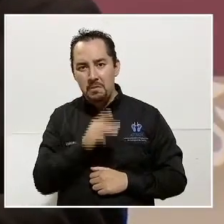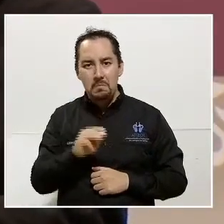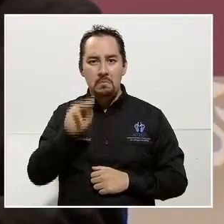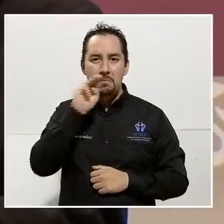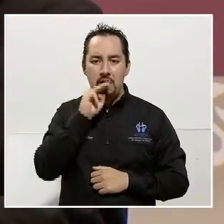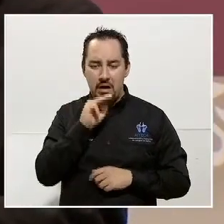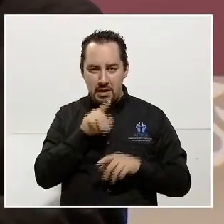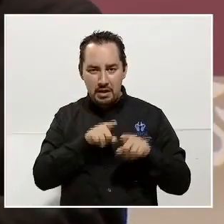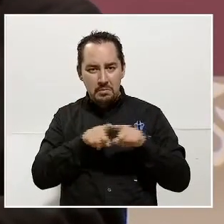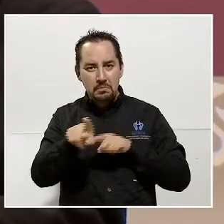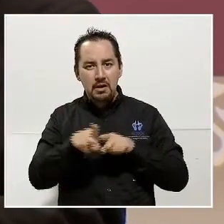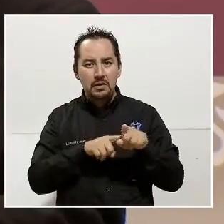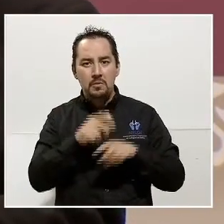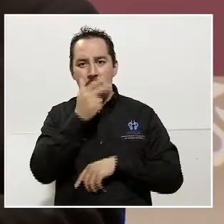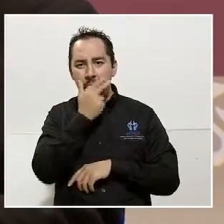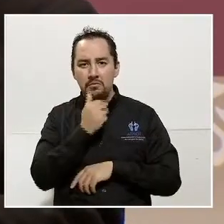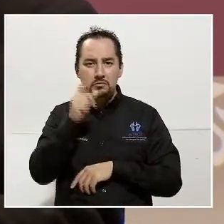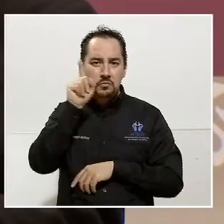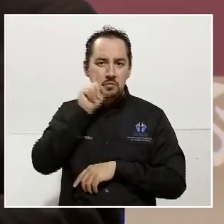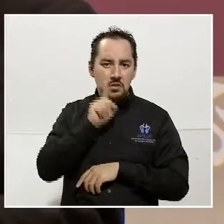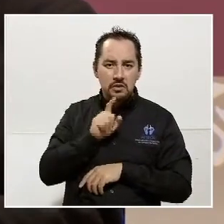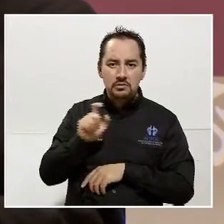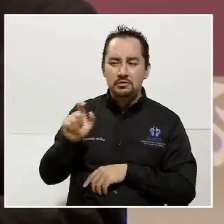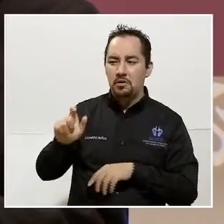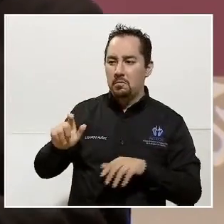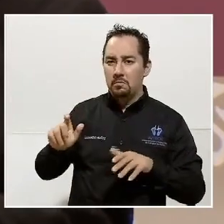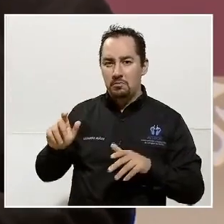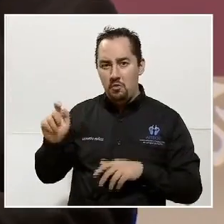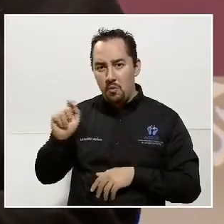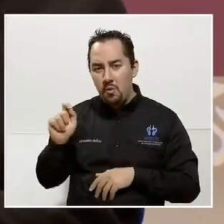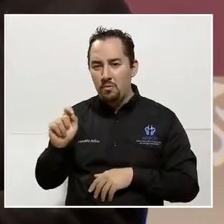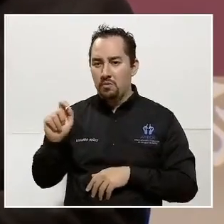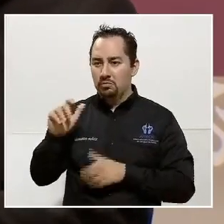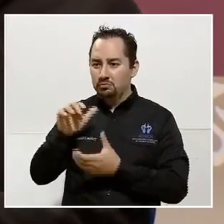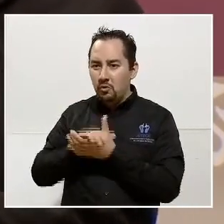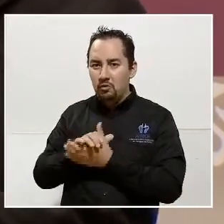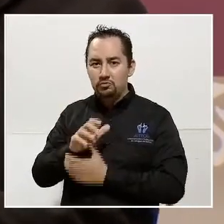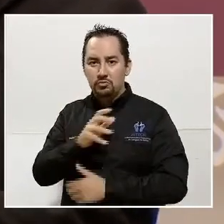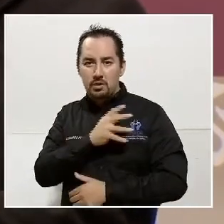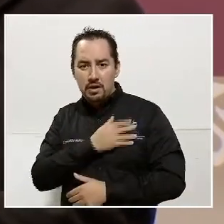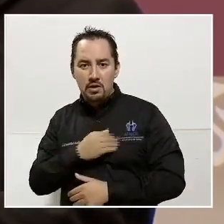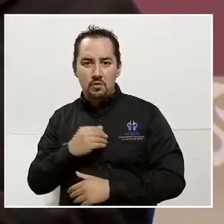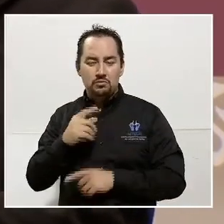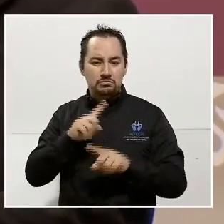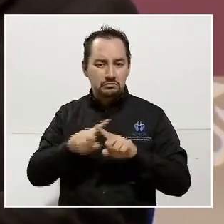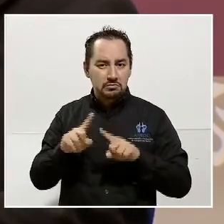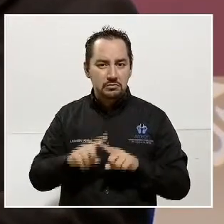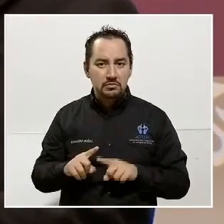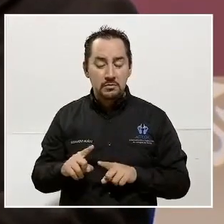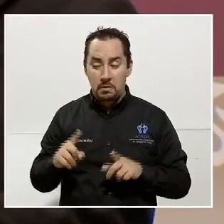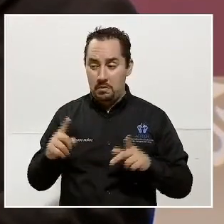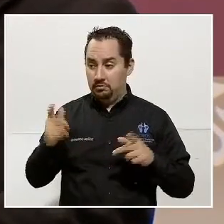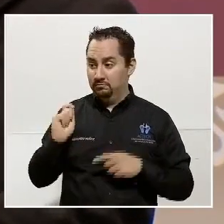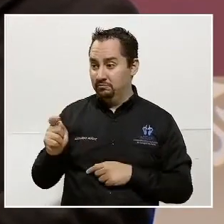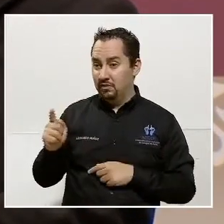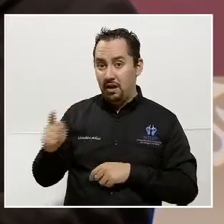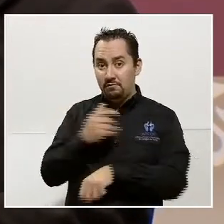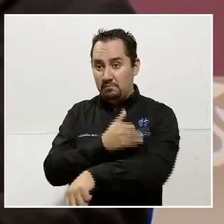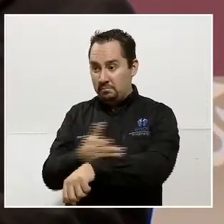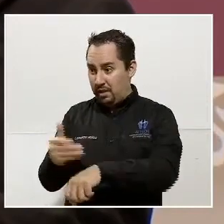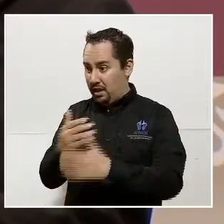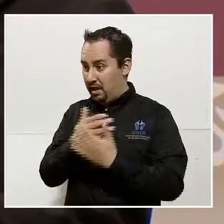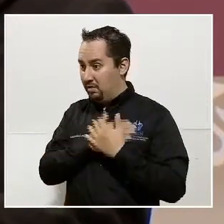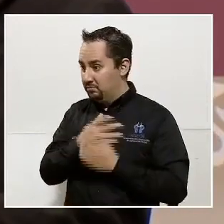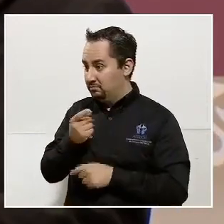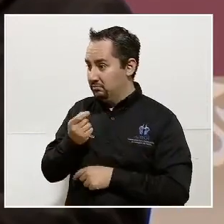madres, hermanos, hermanas, parejas, hijas e hijos, es decir, nuestras personas amadas, no debieron